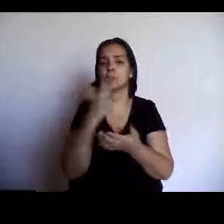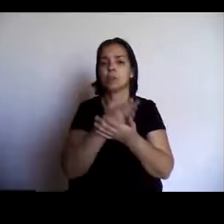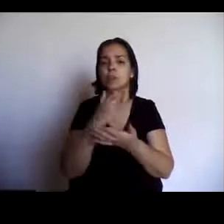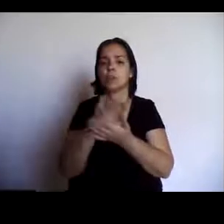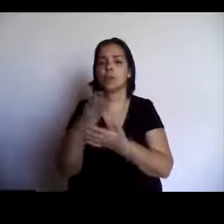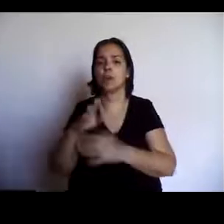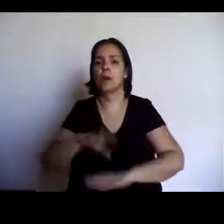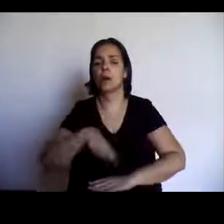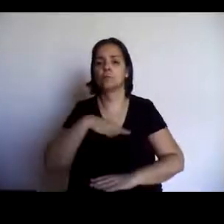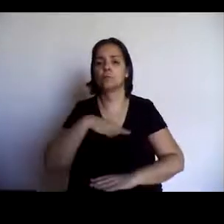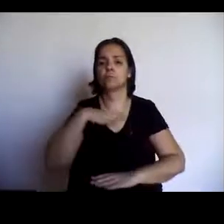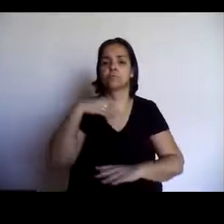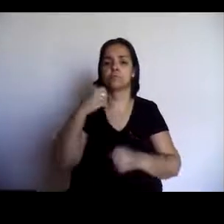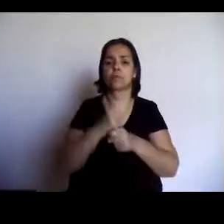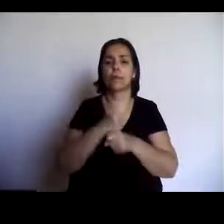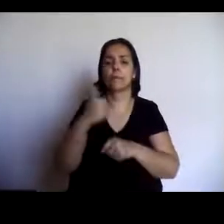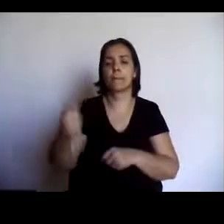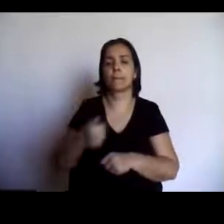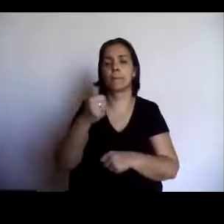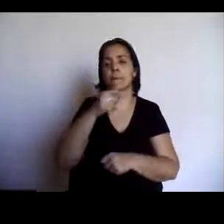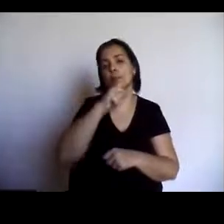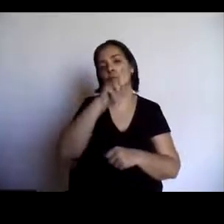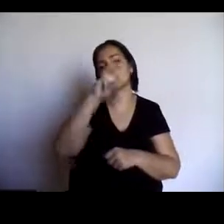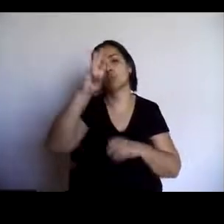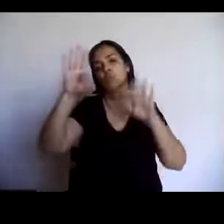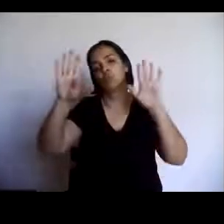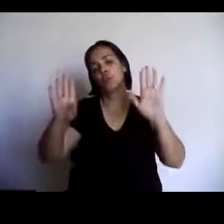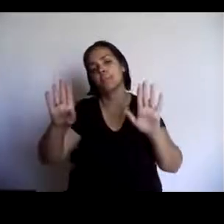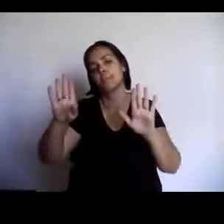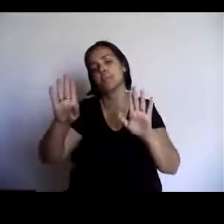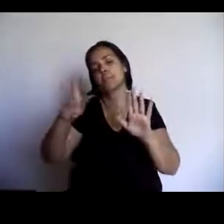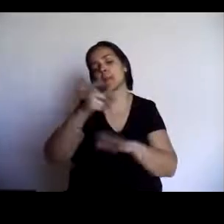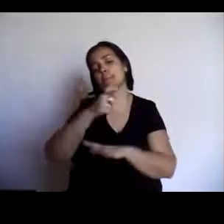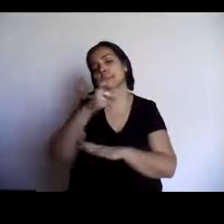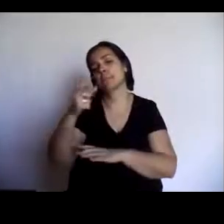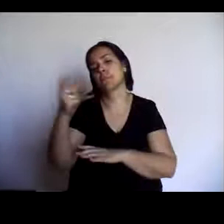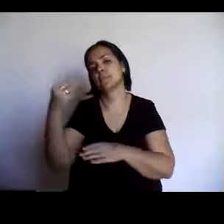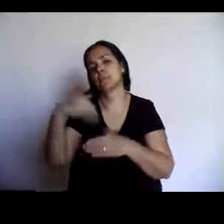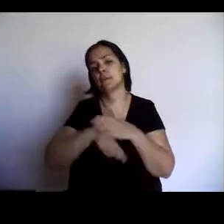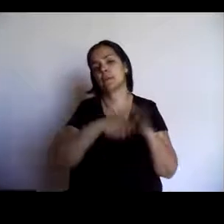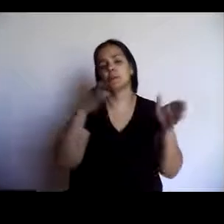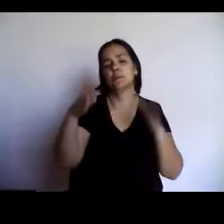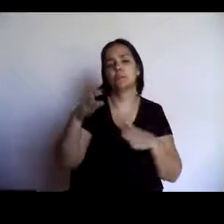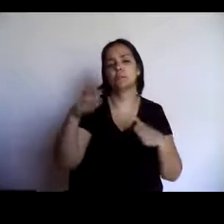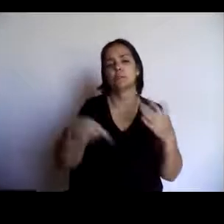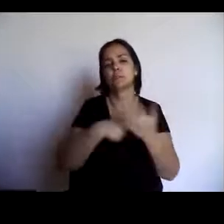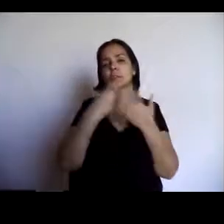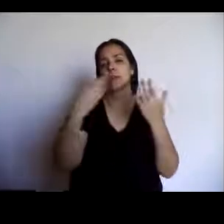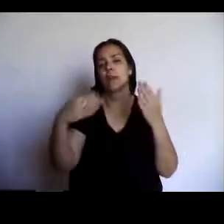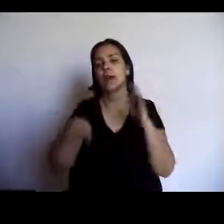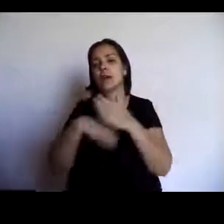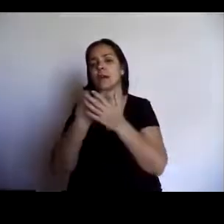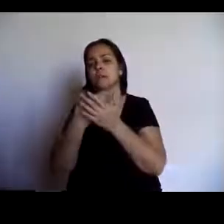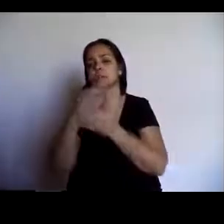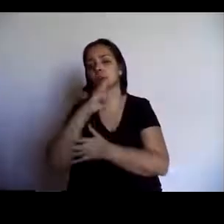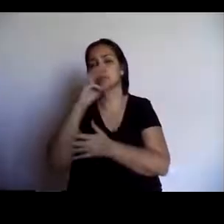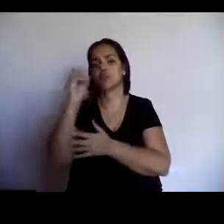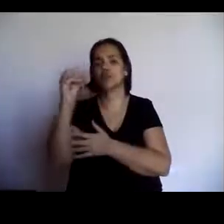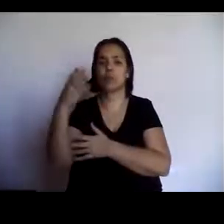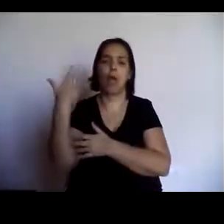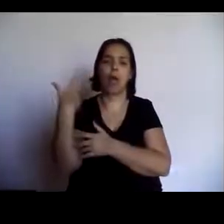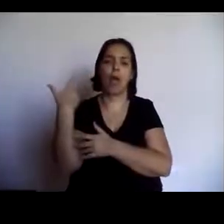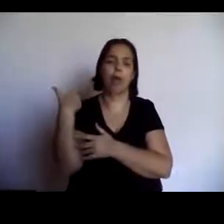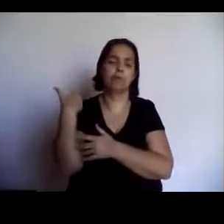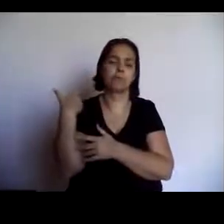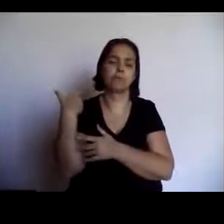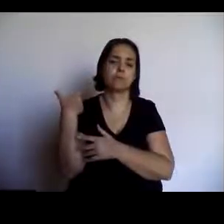para el empleo a más de 190 jóvenes de la provincia de entre 16 y 30 años, que no estuvieran ocupados ni